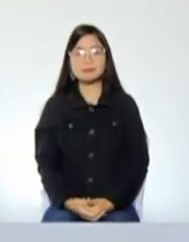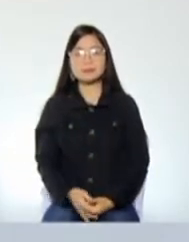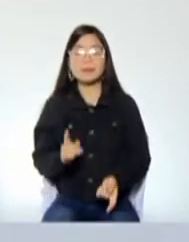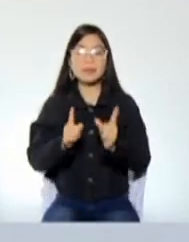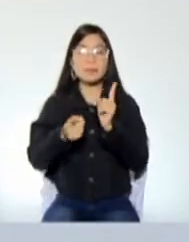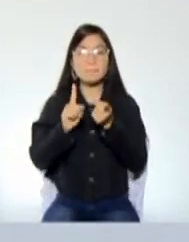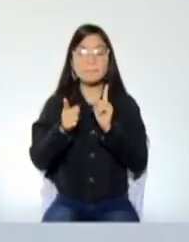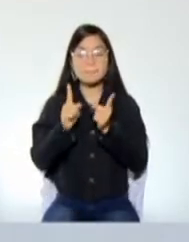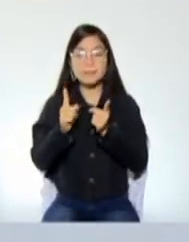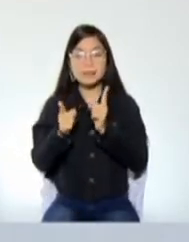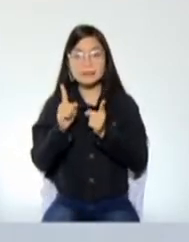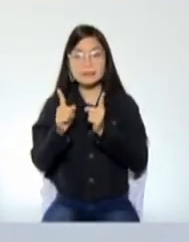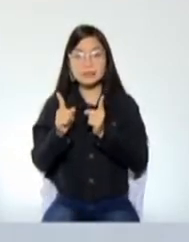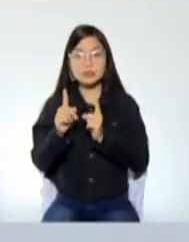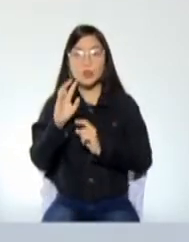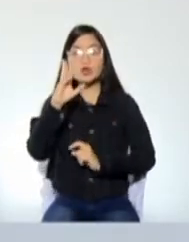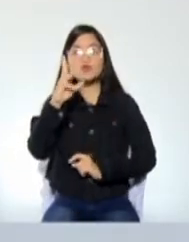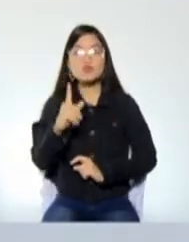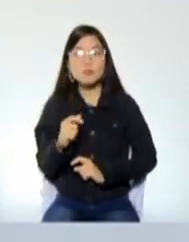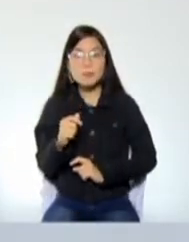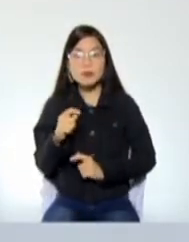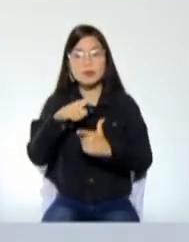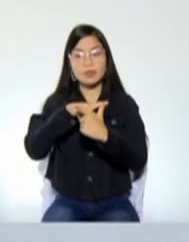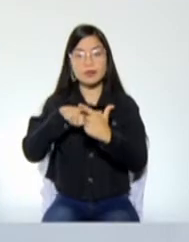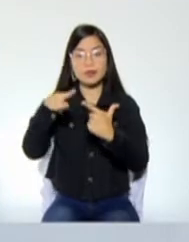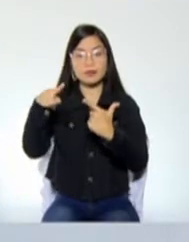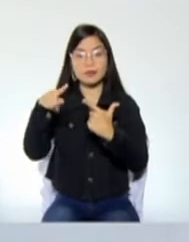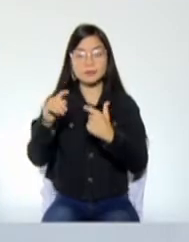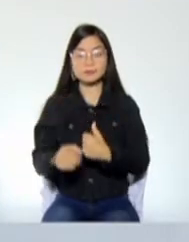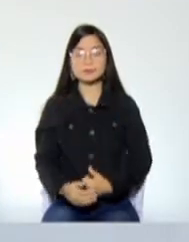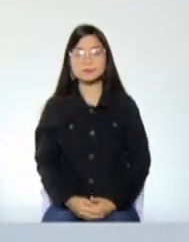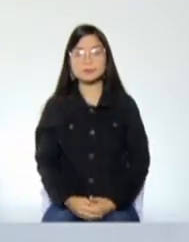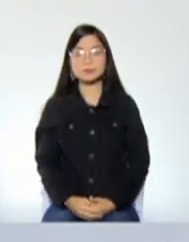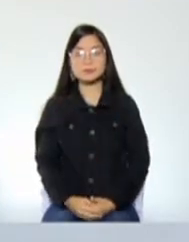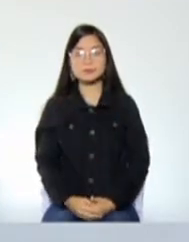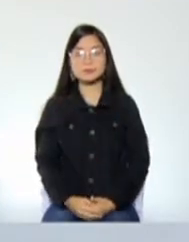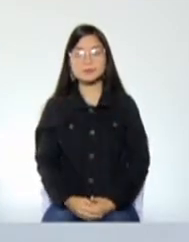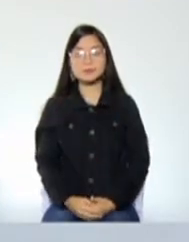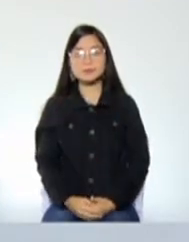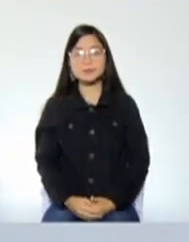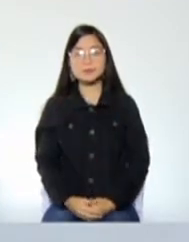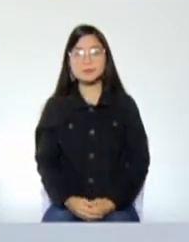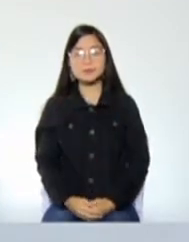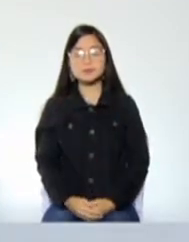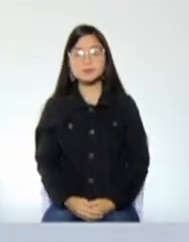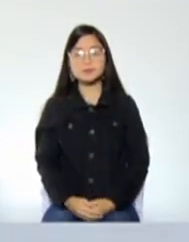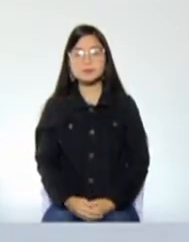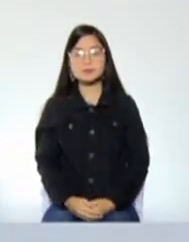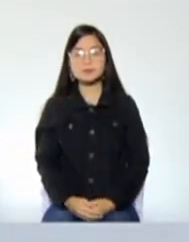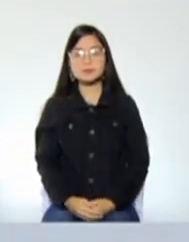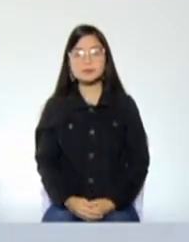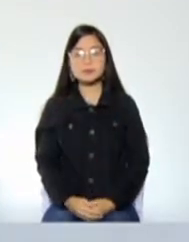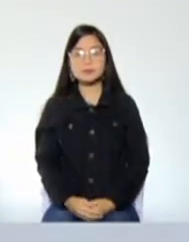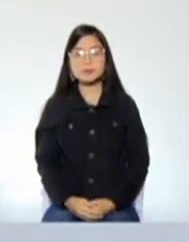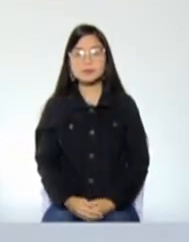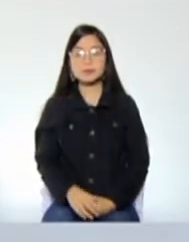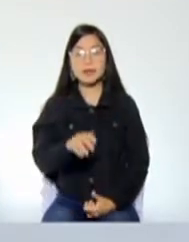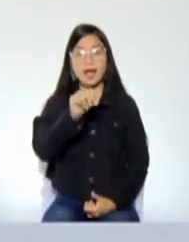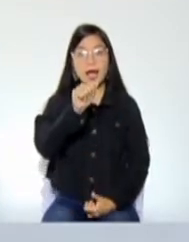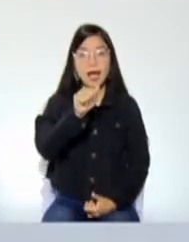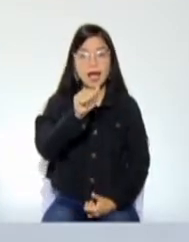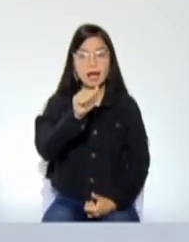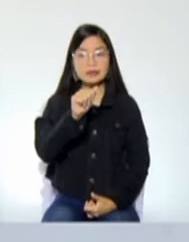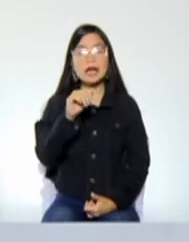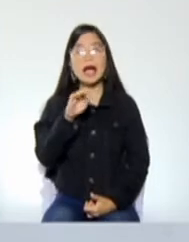En este caso mi raíz va a ser la raíz cuadrada. Vemos que A vale 4,